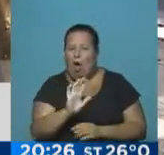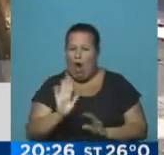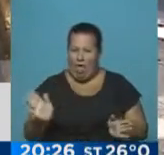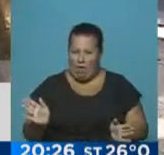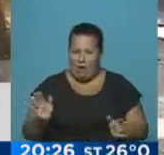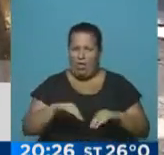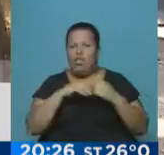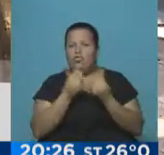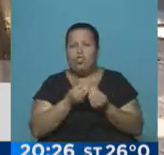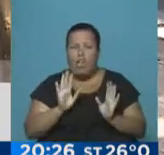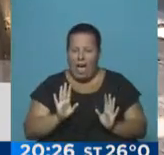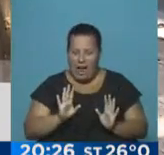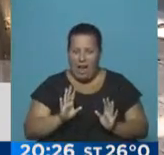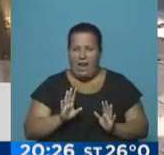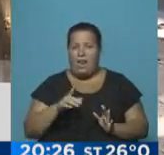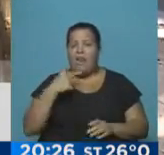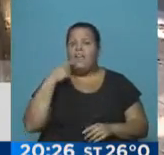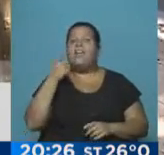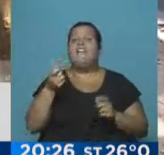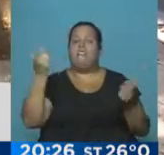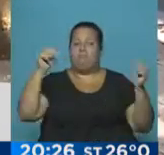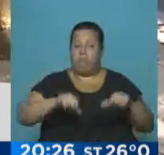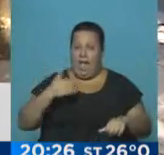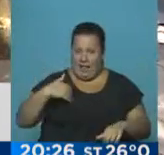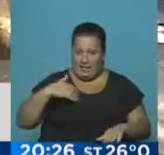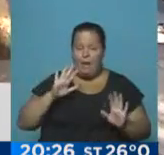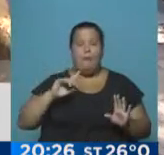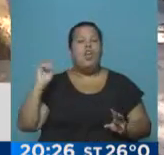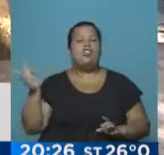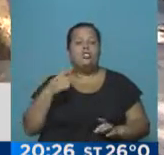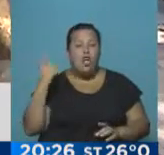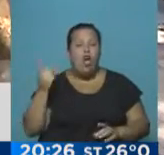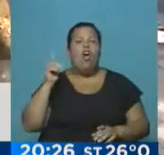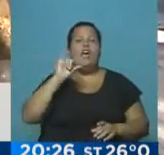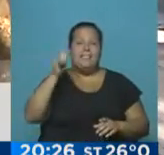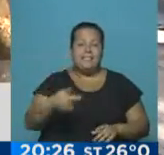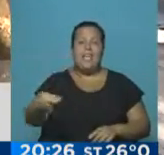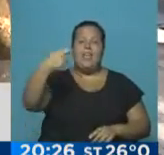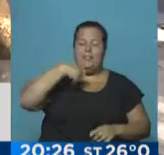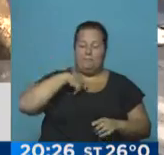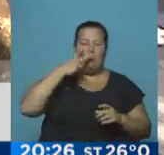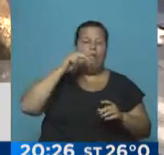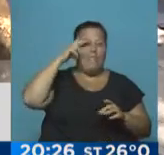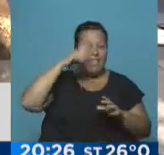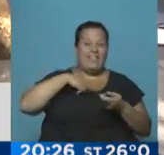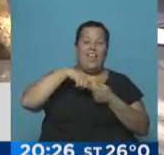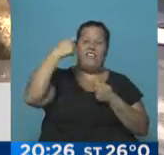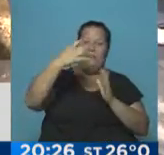parte de la situación que ha generado el default argentino, pero todos aquellos que entraron en el canje 2010